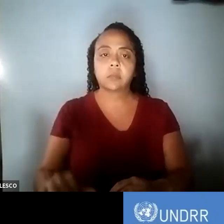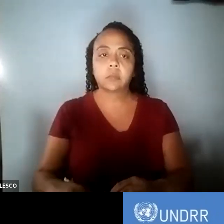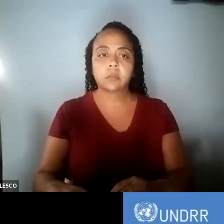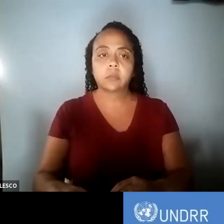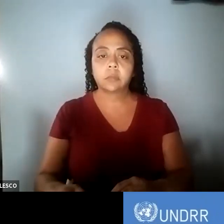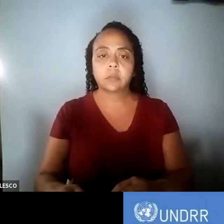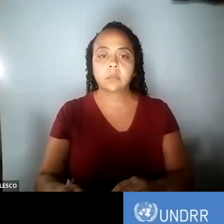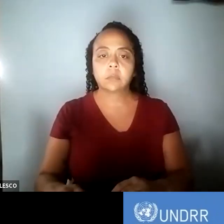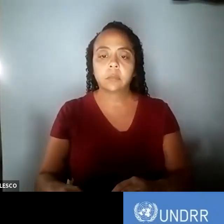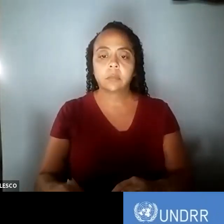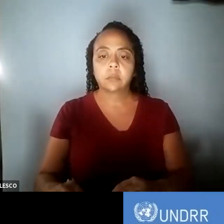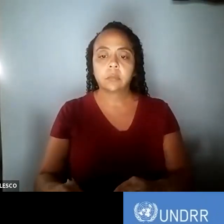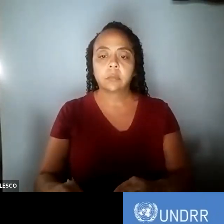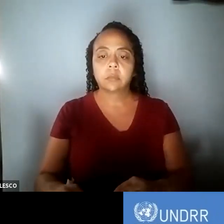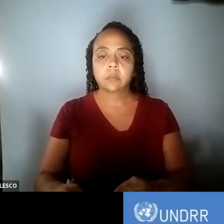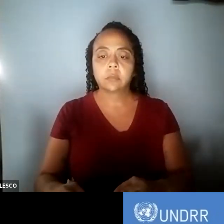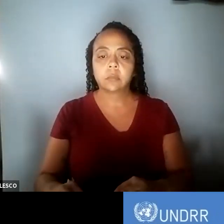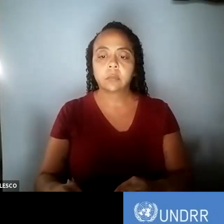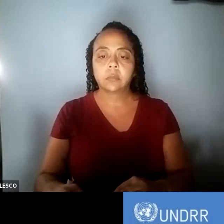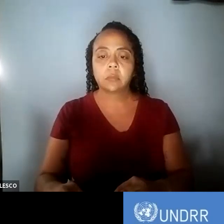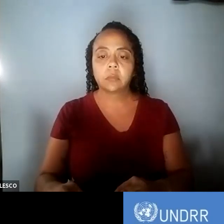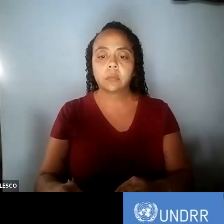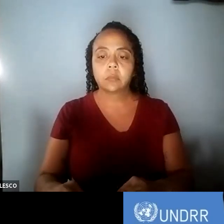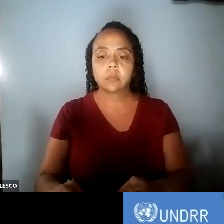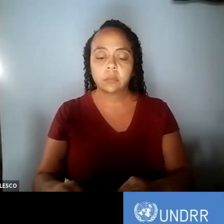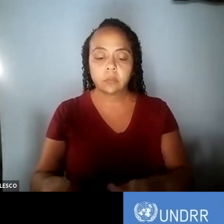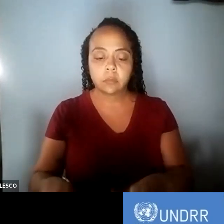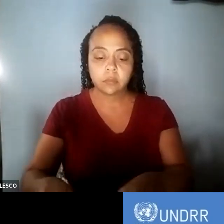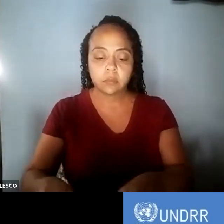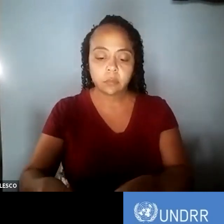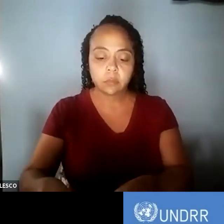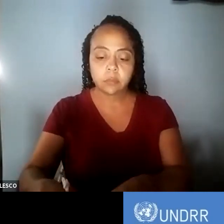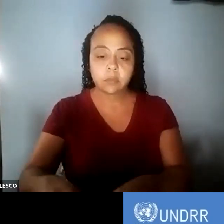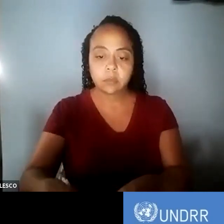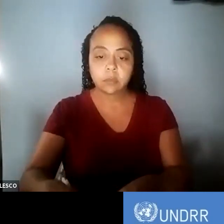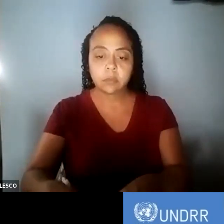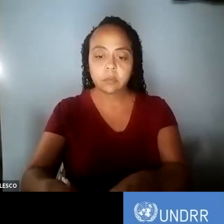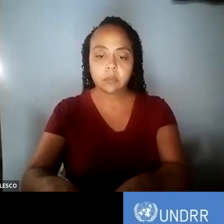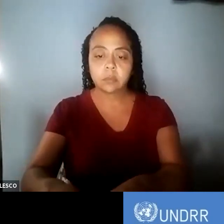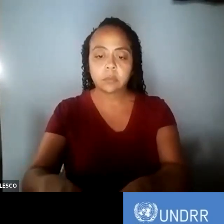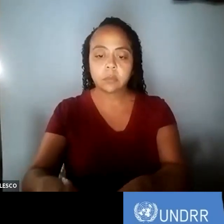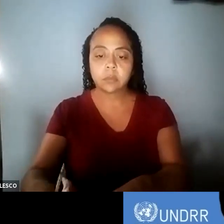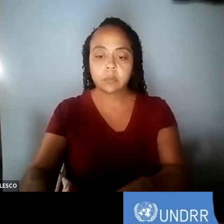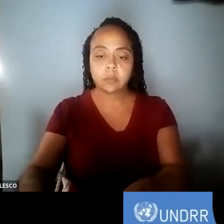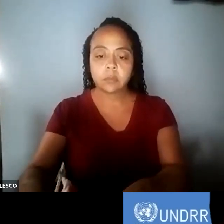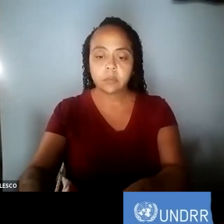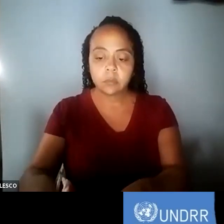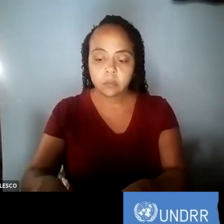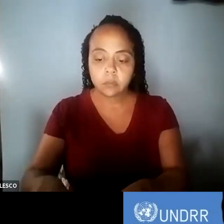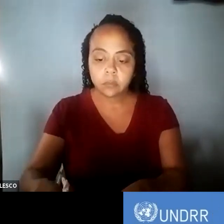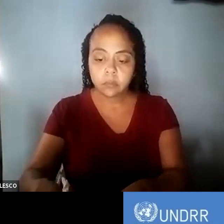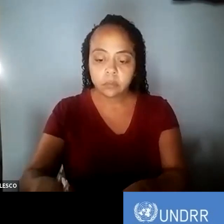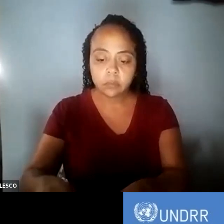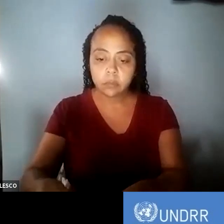claro no hay duda de que hay muchas limitaciones con respecto a la prevención la preparación porque no estamos asignando